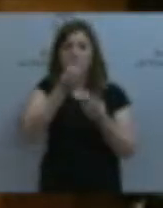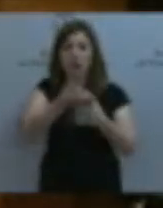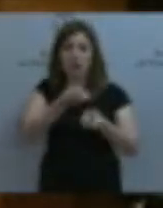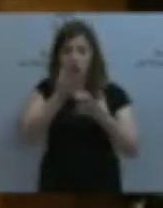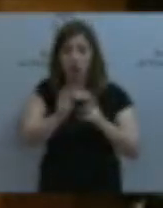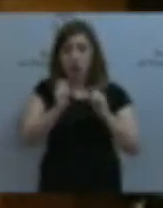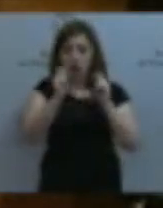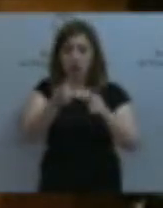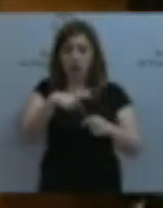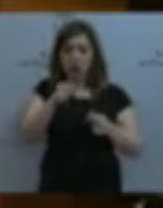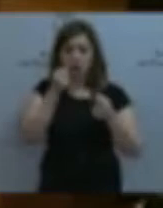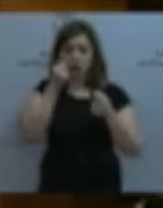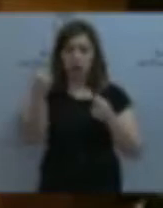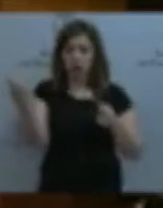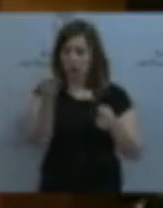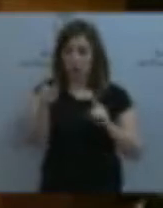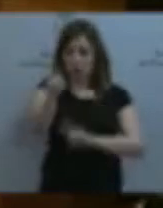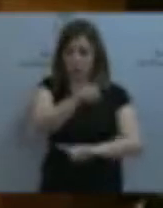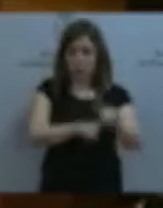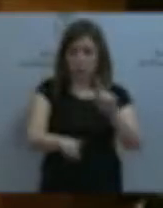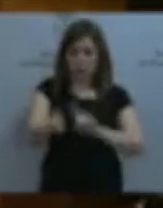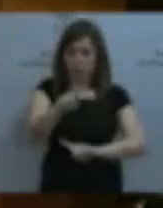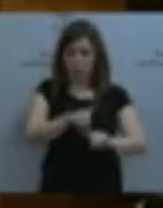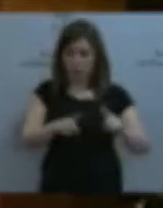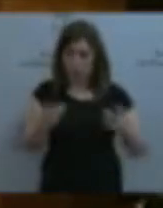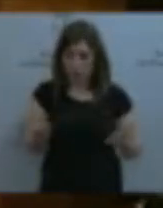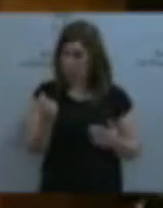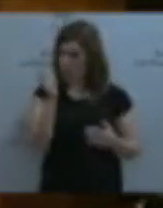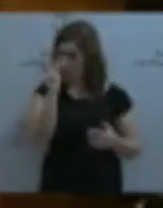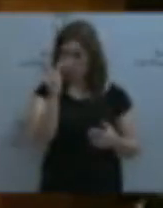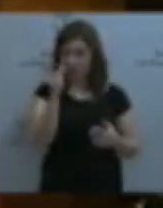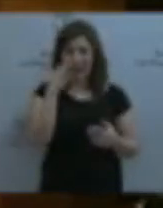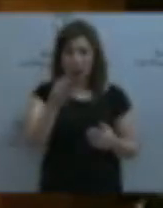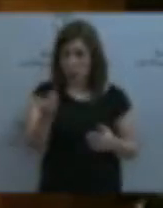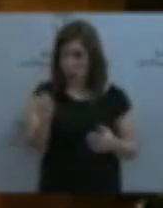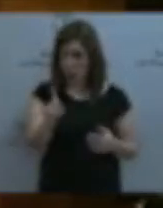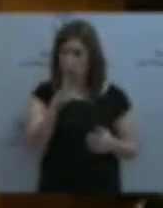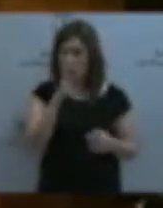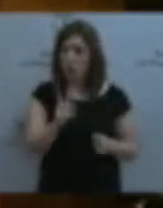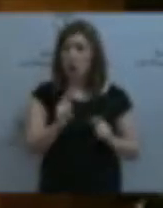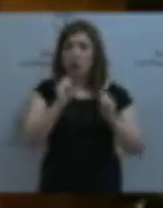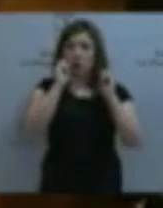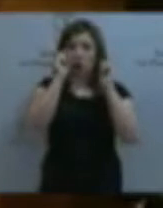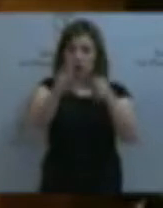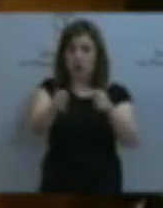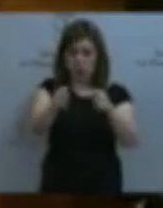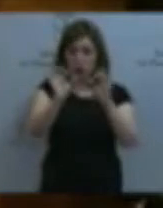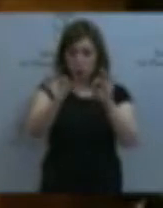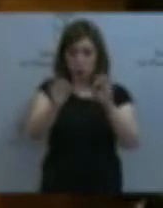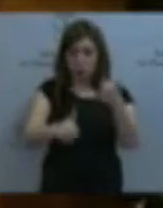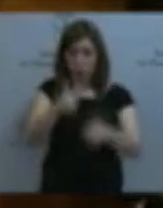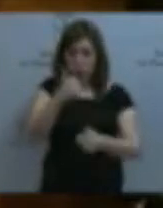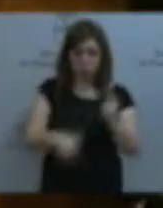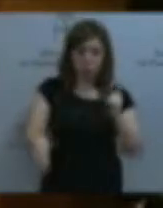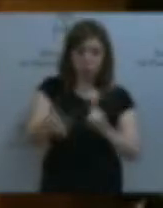concesión, nos dimos cuenta de que el problema era los precios irreales con los cuales la concesionaria había obtenido el concurso.